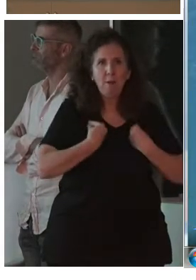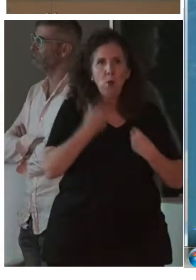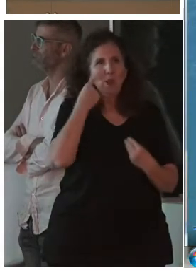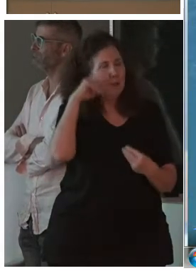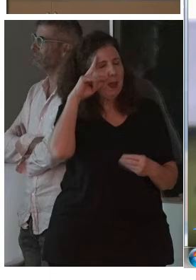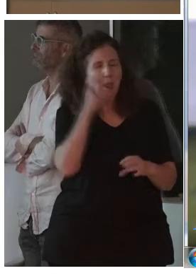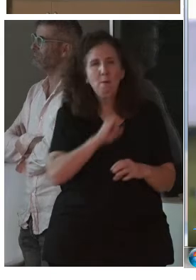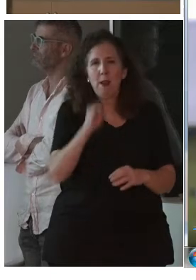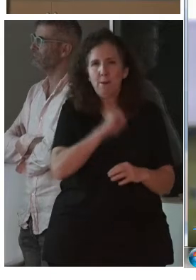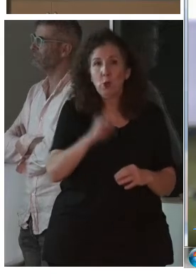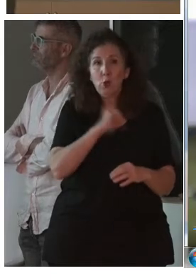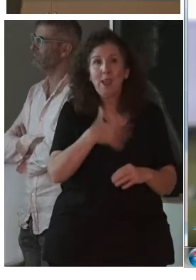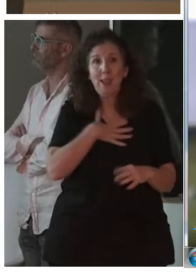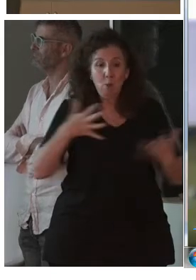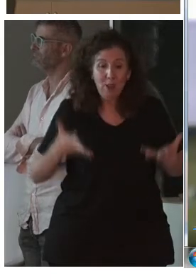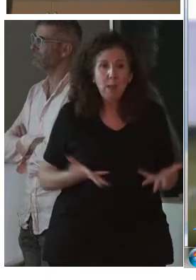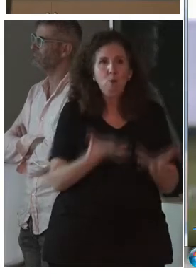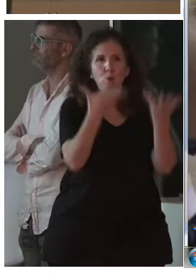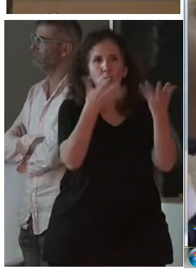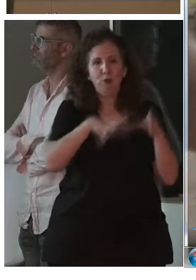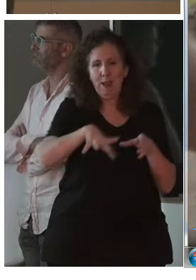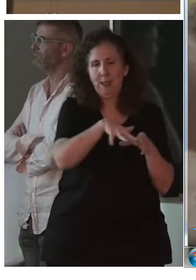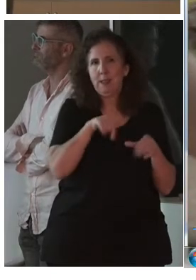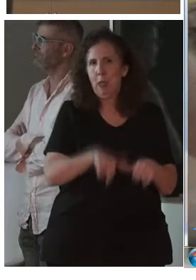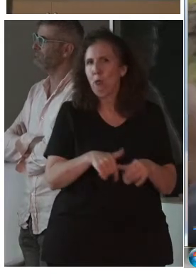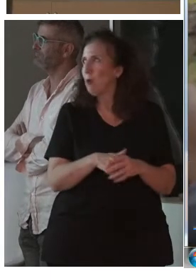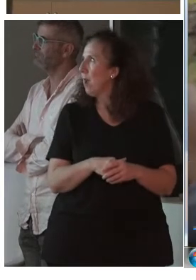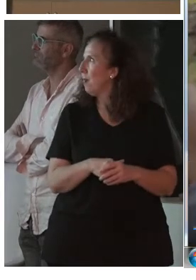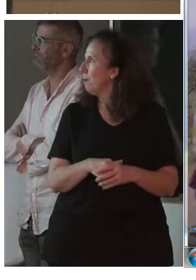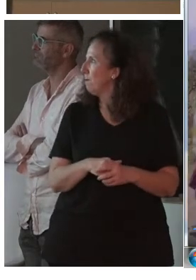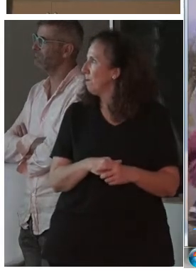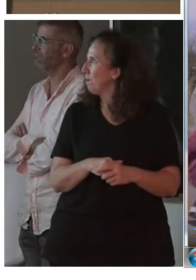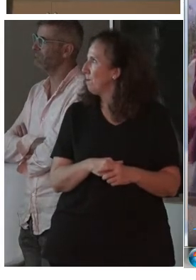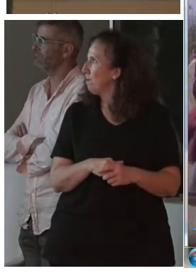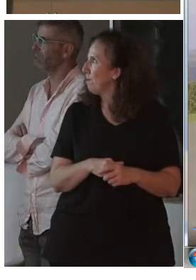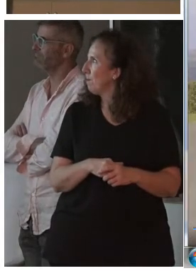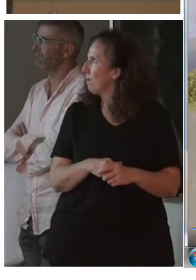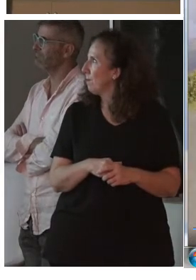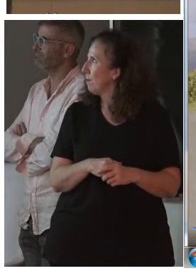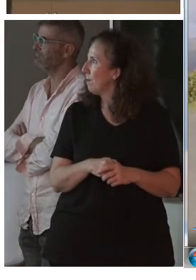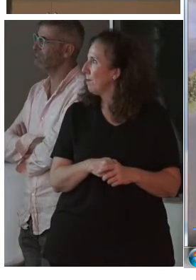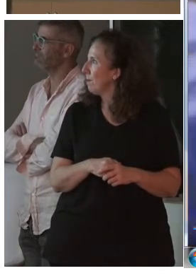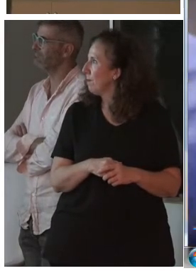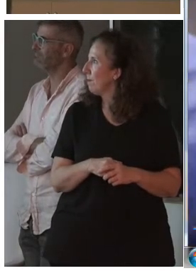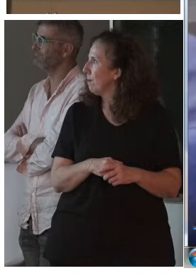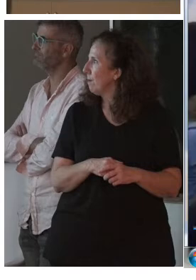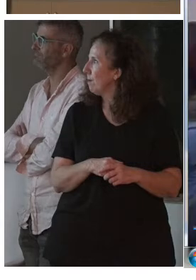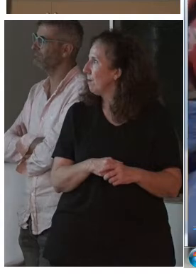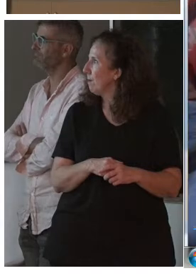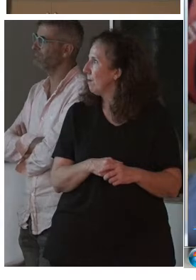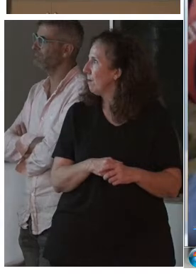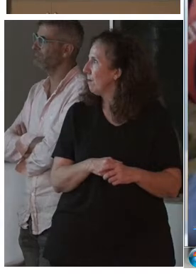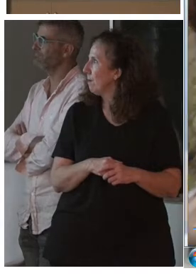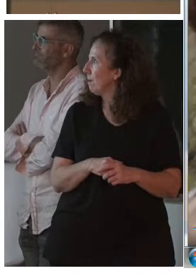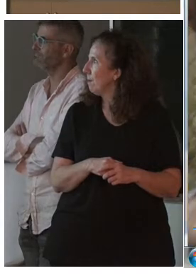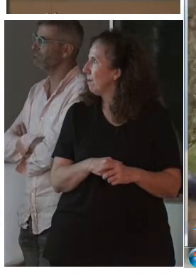queremos impulsar en distintos lugares del mundo. This is amazing. Yeah, yeah. These people have an opportunity, they get to see this. Buena. Aquí la